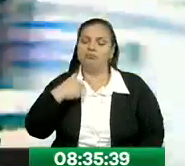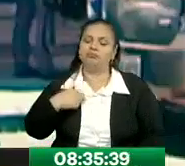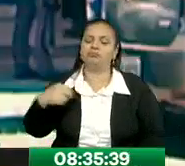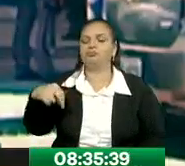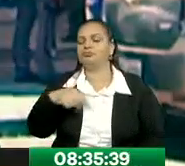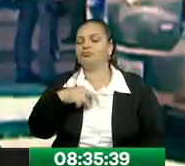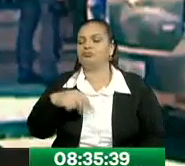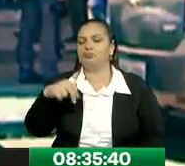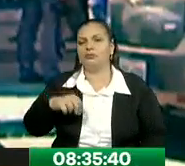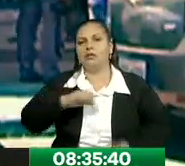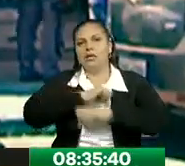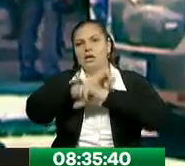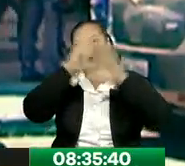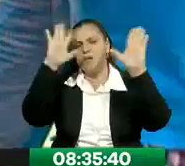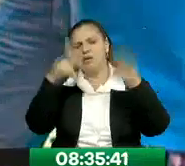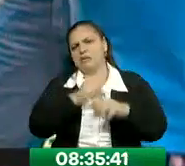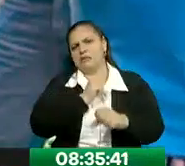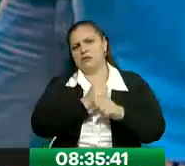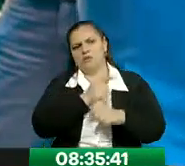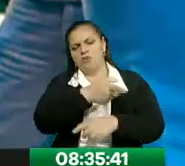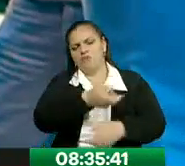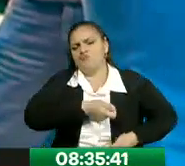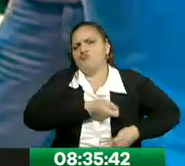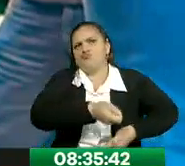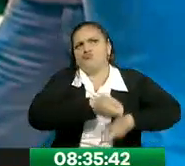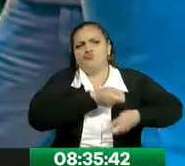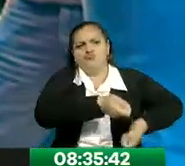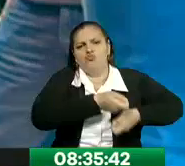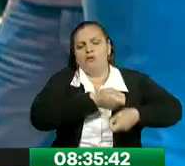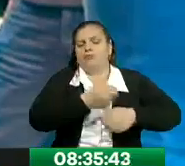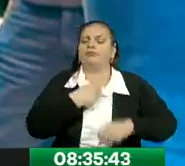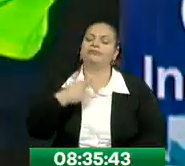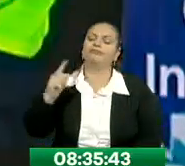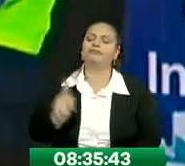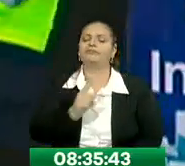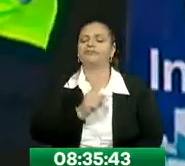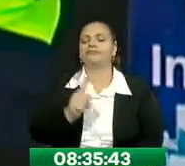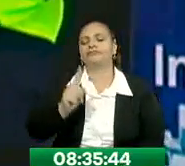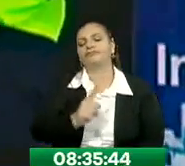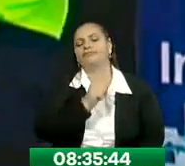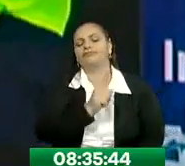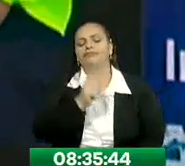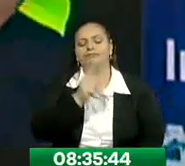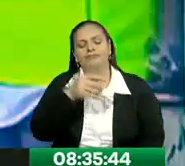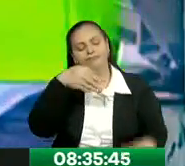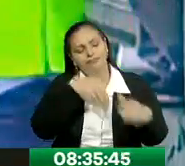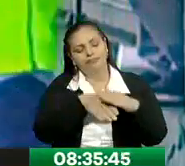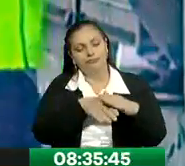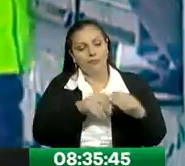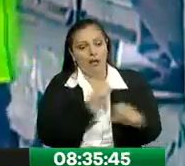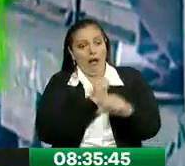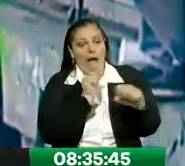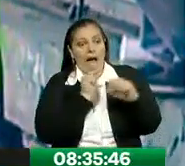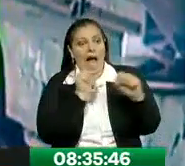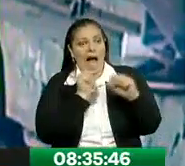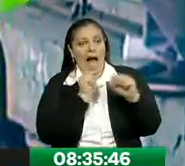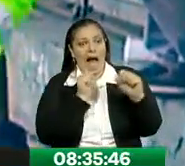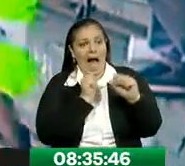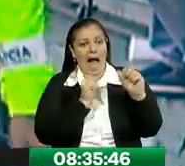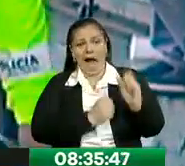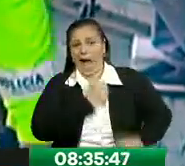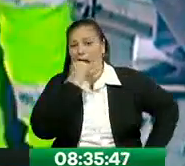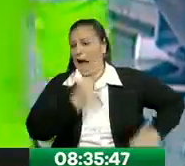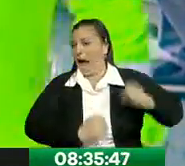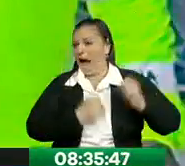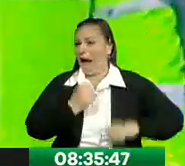quién? Al señor. Yo me voy. Y salió corriendo. Fuentes oficiales detallaron que su cuerpo se encontraba